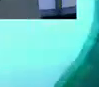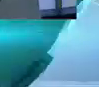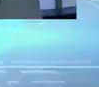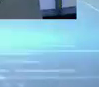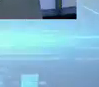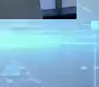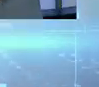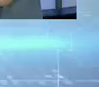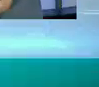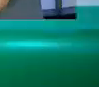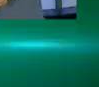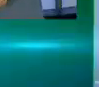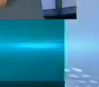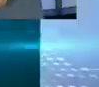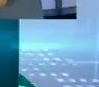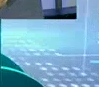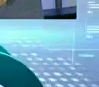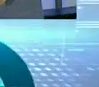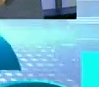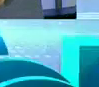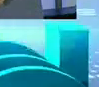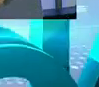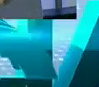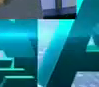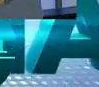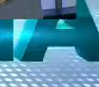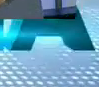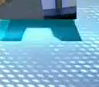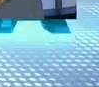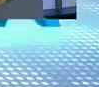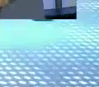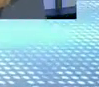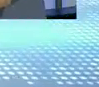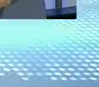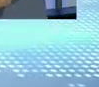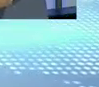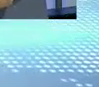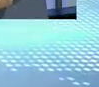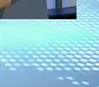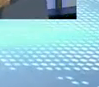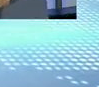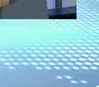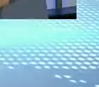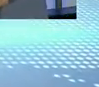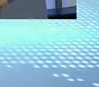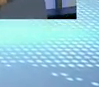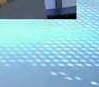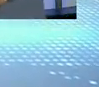actualizadas europeas que analizamos qué pasó muy bien